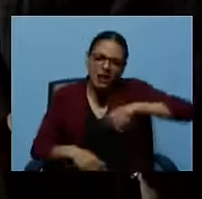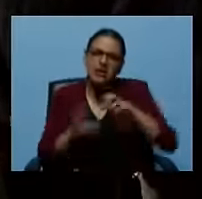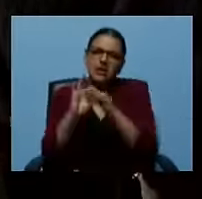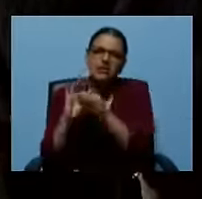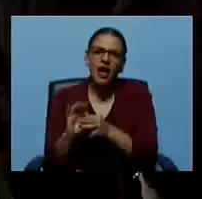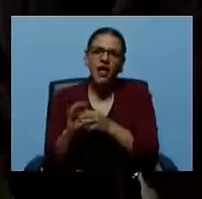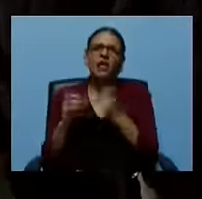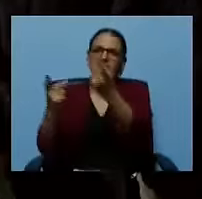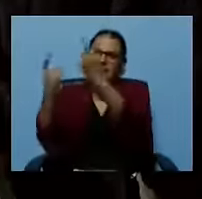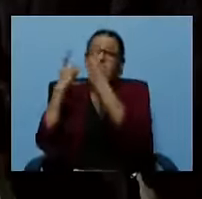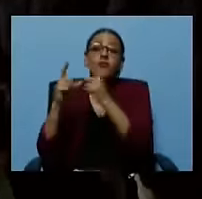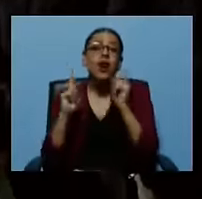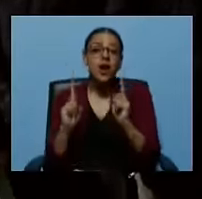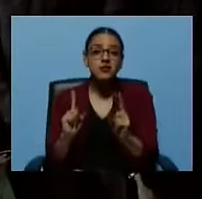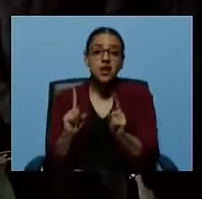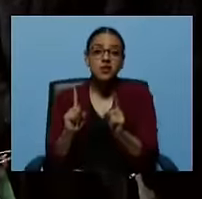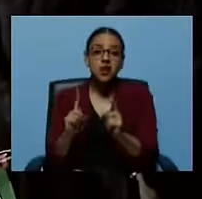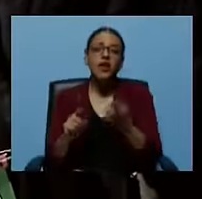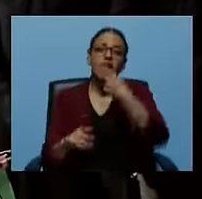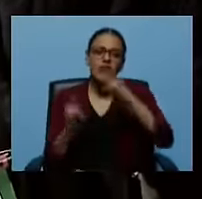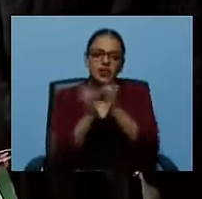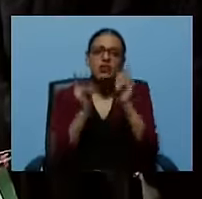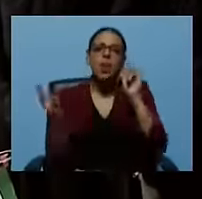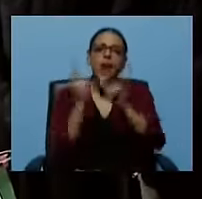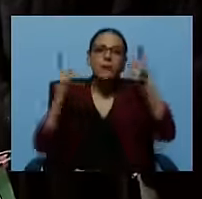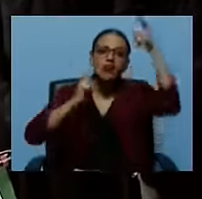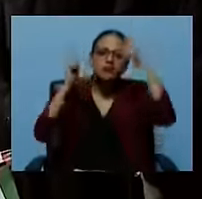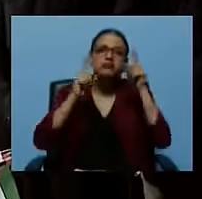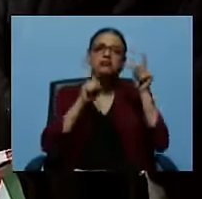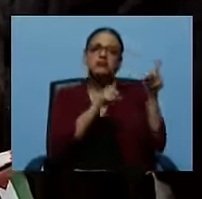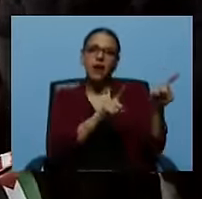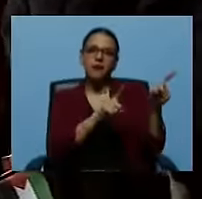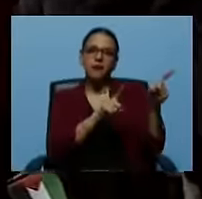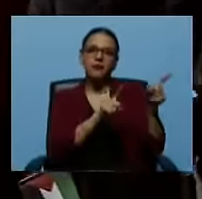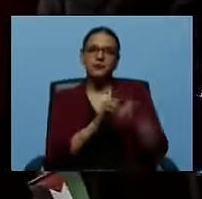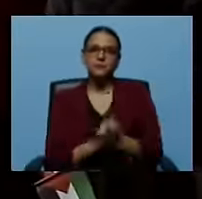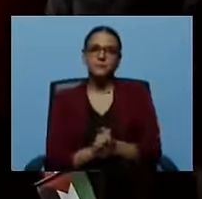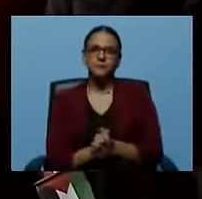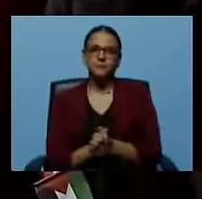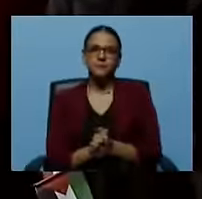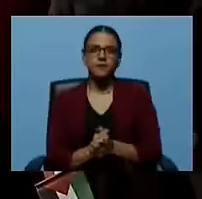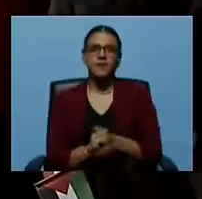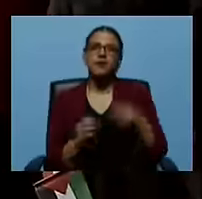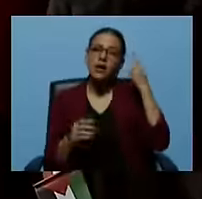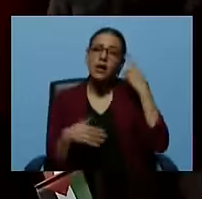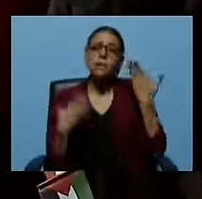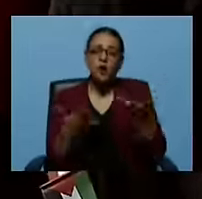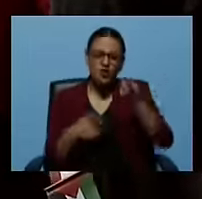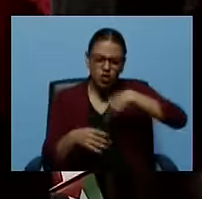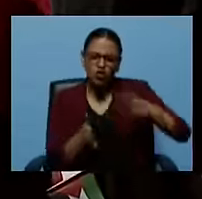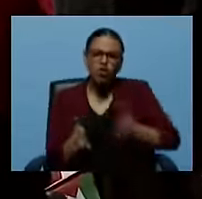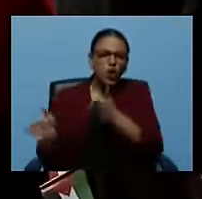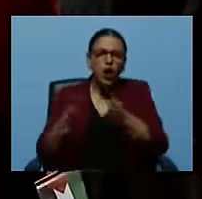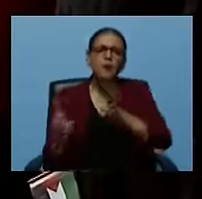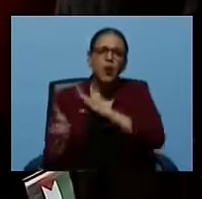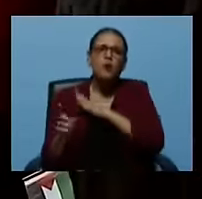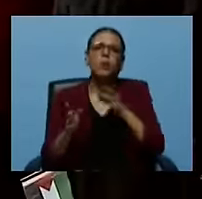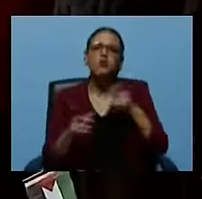fue la enseñanza de nuestro amado comandante Hugo Chávez. Y por el camino de Chávez vamos.